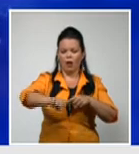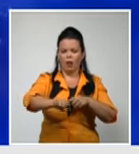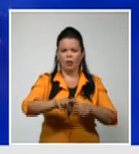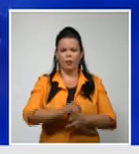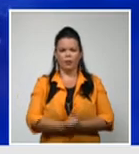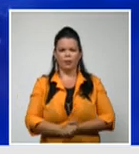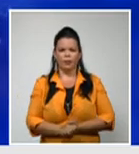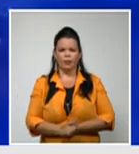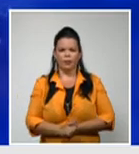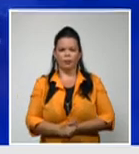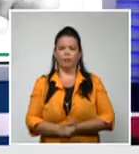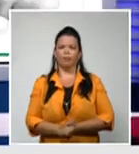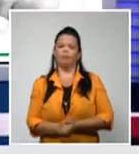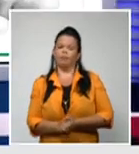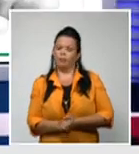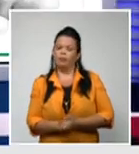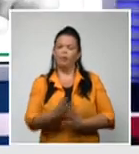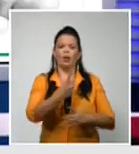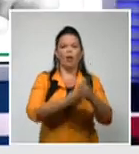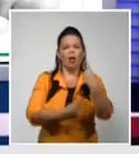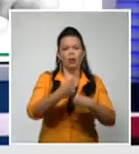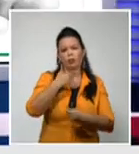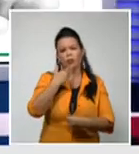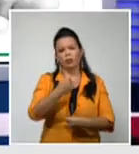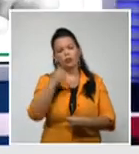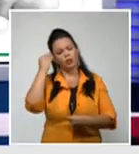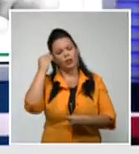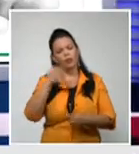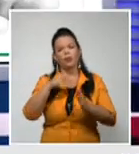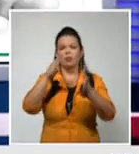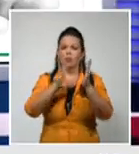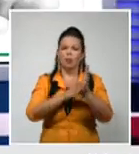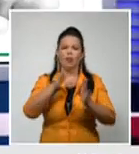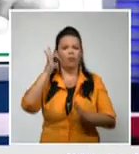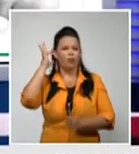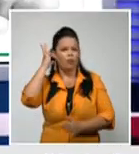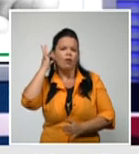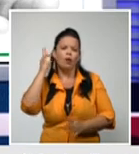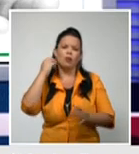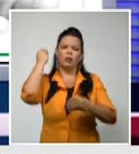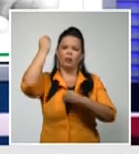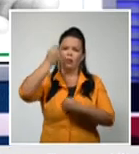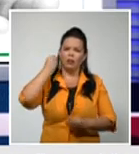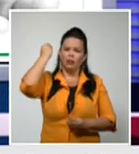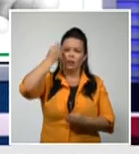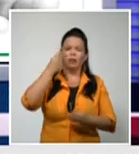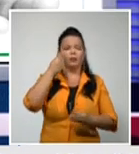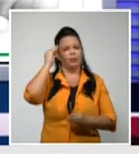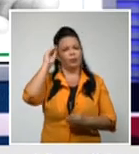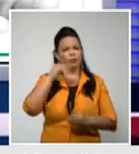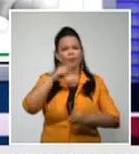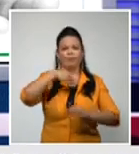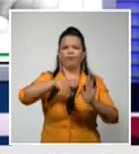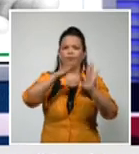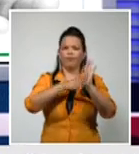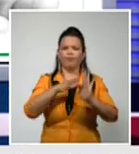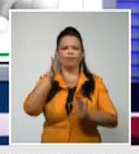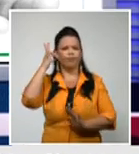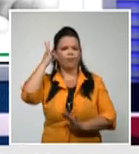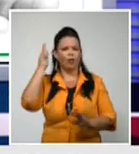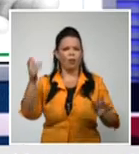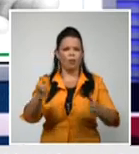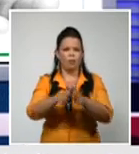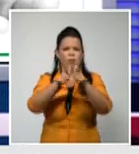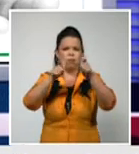doctor, aun cuando las estadísticas del mes de febrero siguen siendo muy preocupantes. Febrero sigue siendo el mes que mayor número de casos confirmados